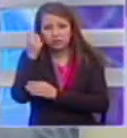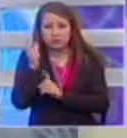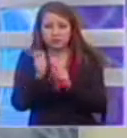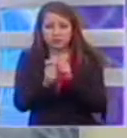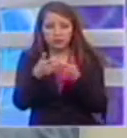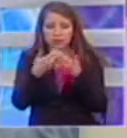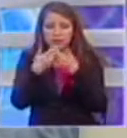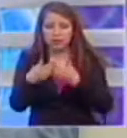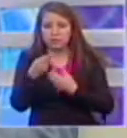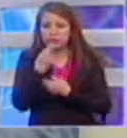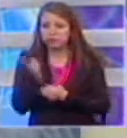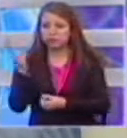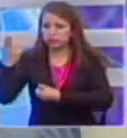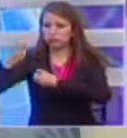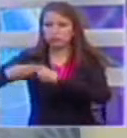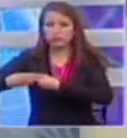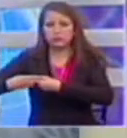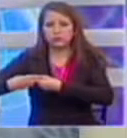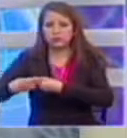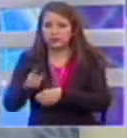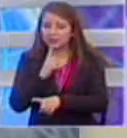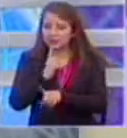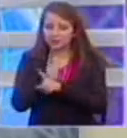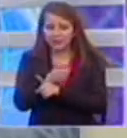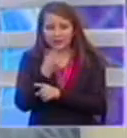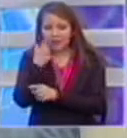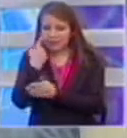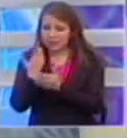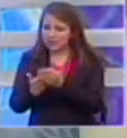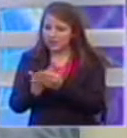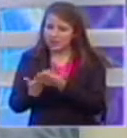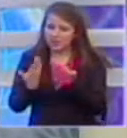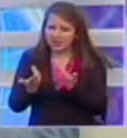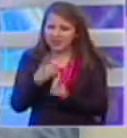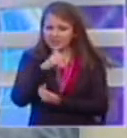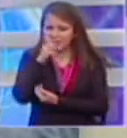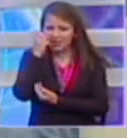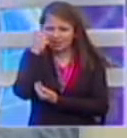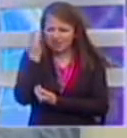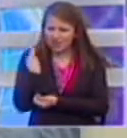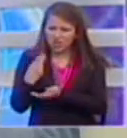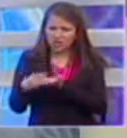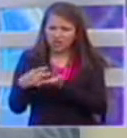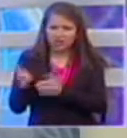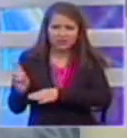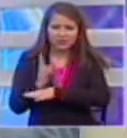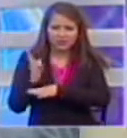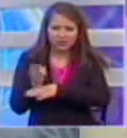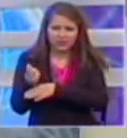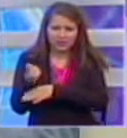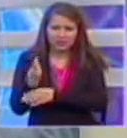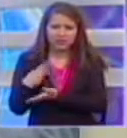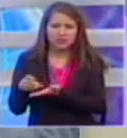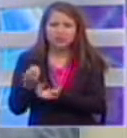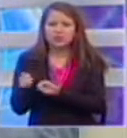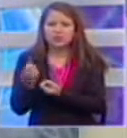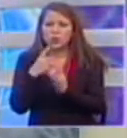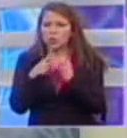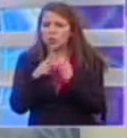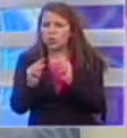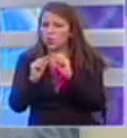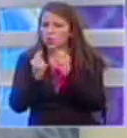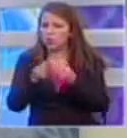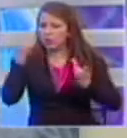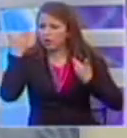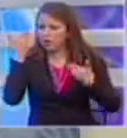las empresas públicas, hay un evidente uso de bienes del Estado en beneficio de una sola tendencia política, lo